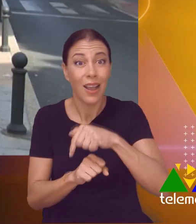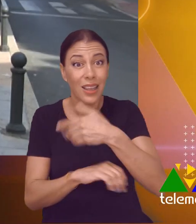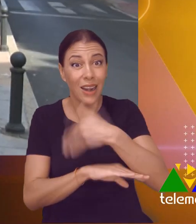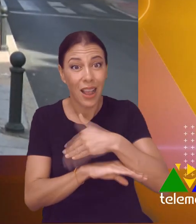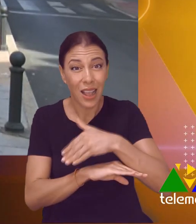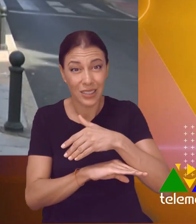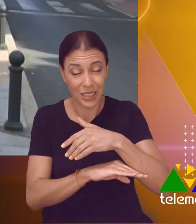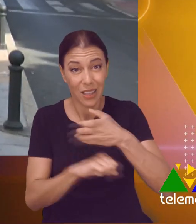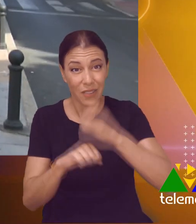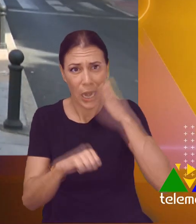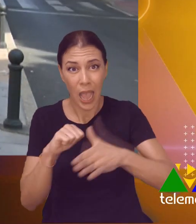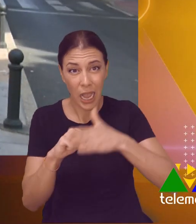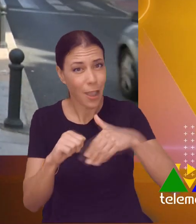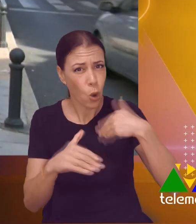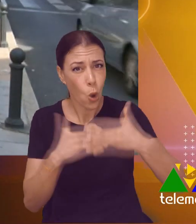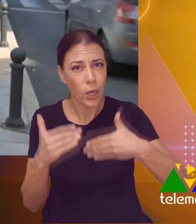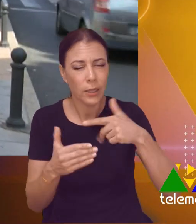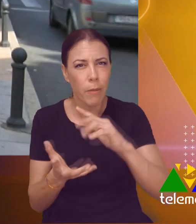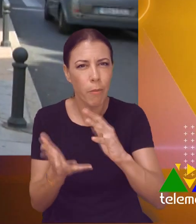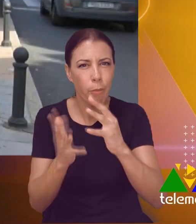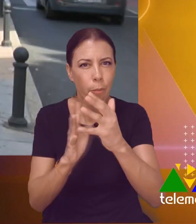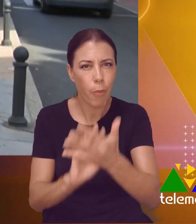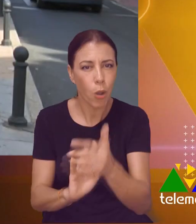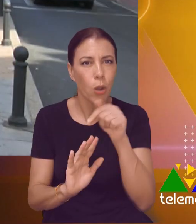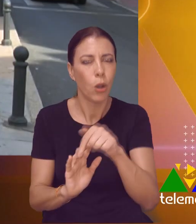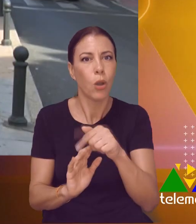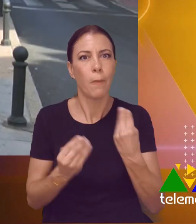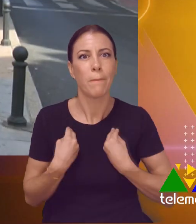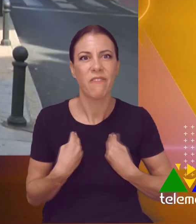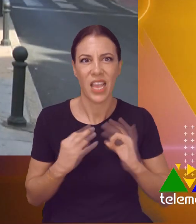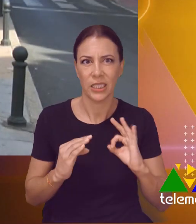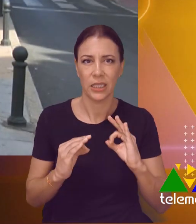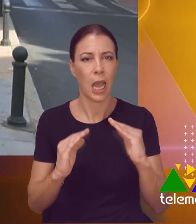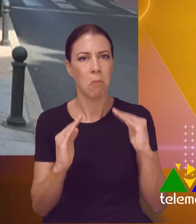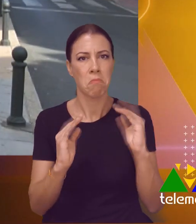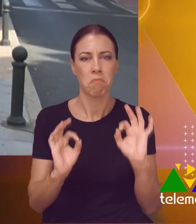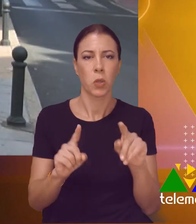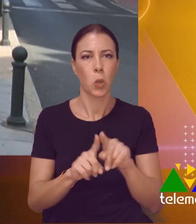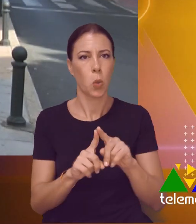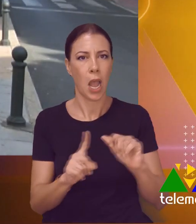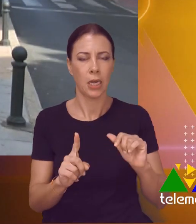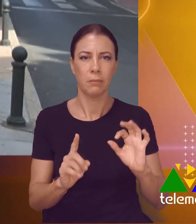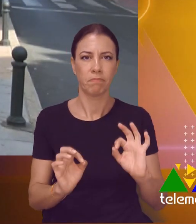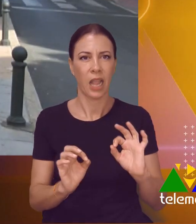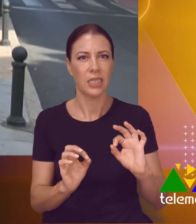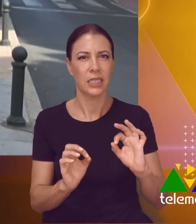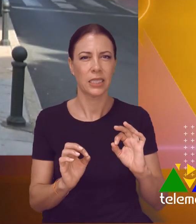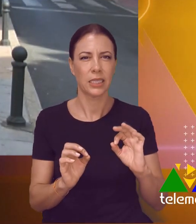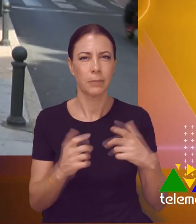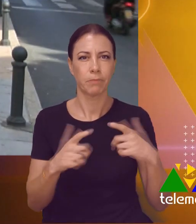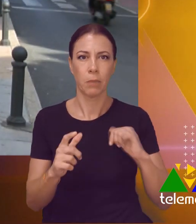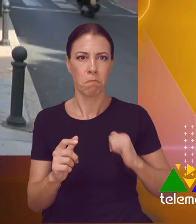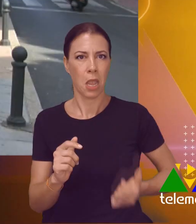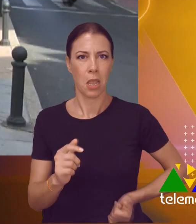en vivienda de clase media y de clase media alta. Hubo en aquella Las Cañas importantes edificios,